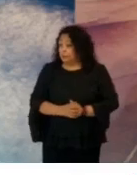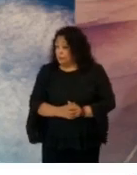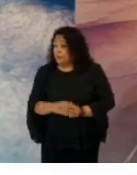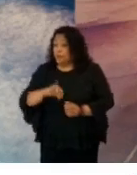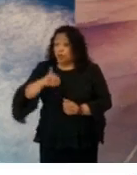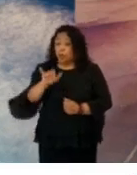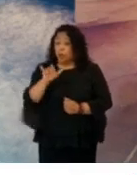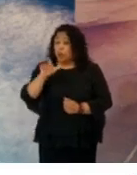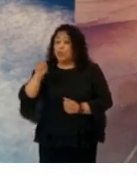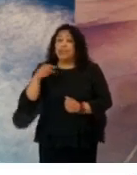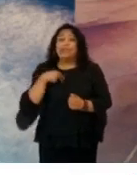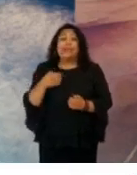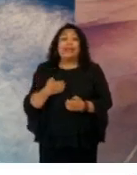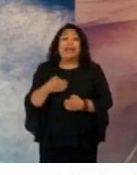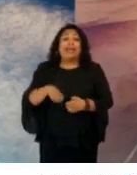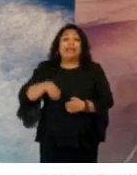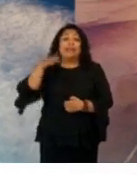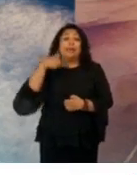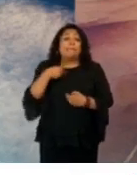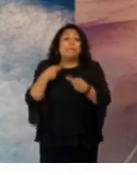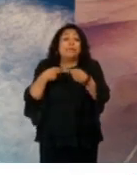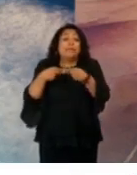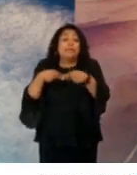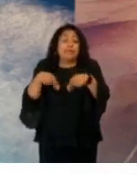Julieta tiene la edad de mi nieta. Bueno,